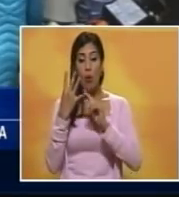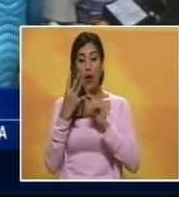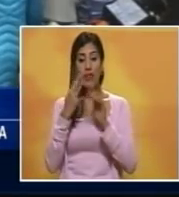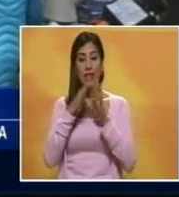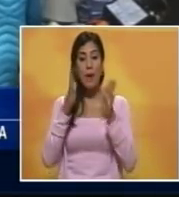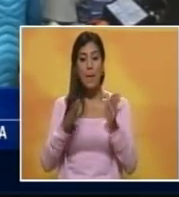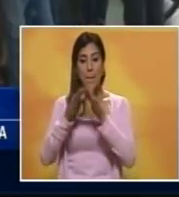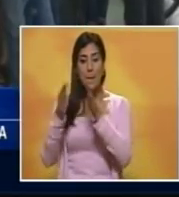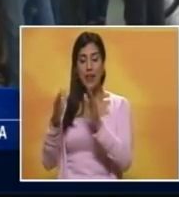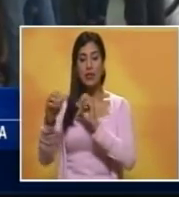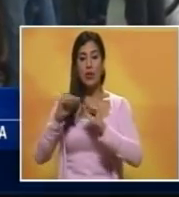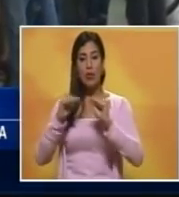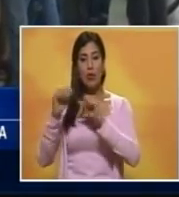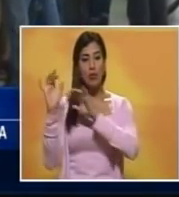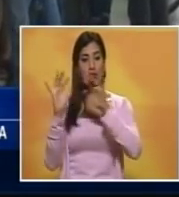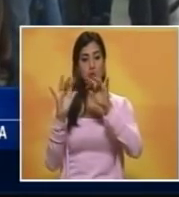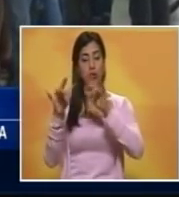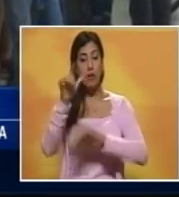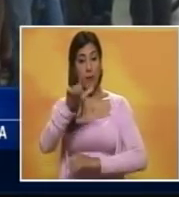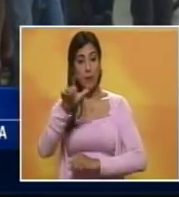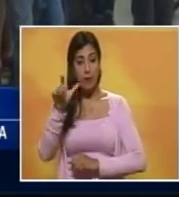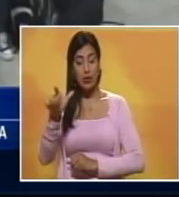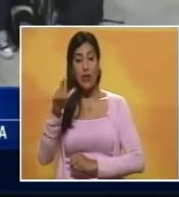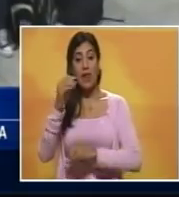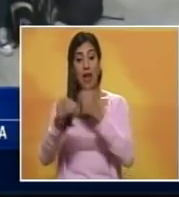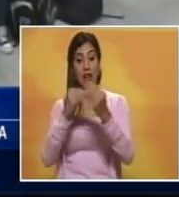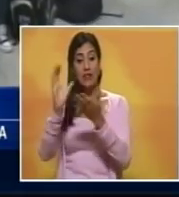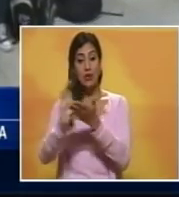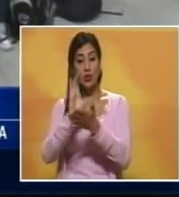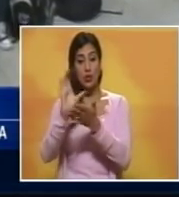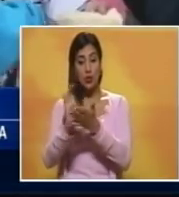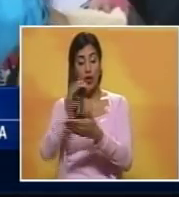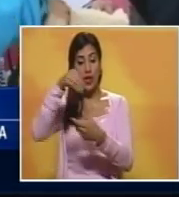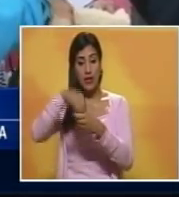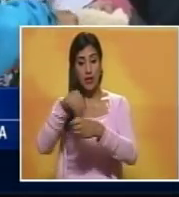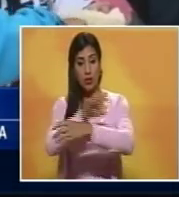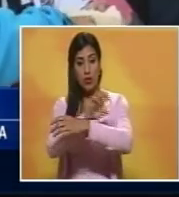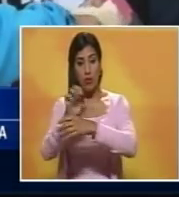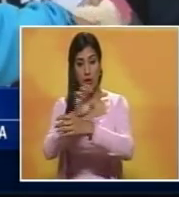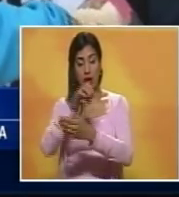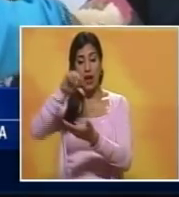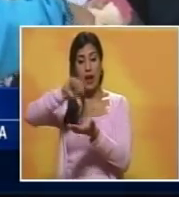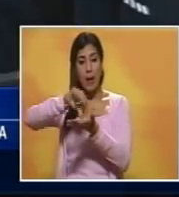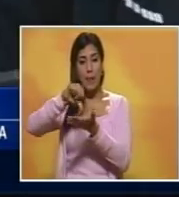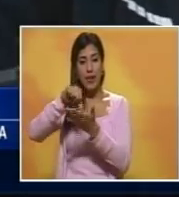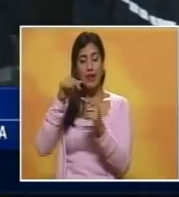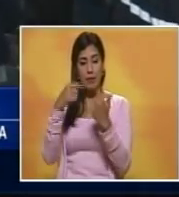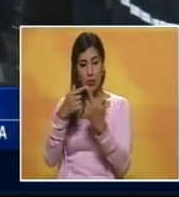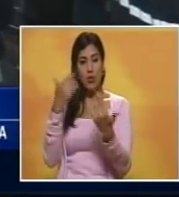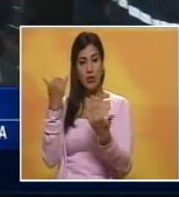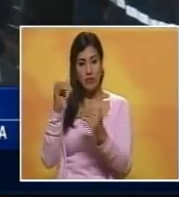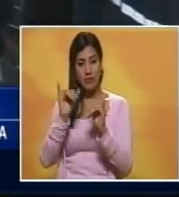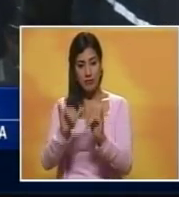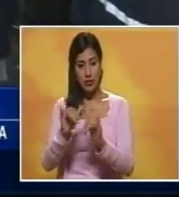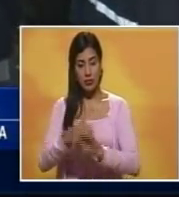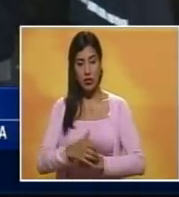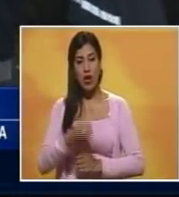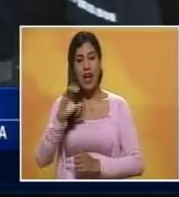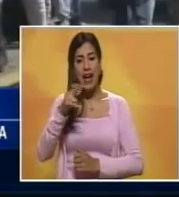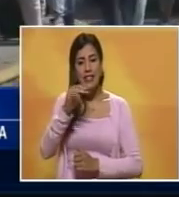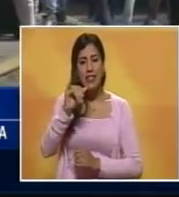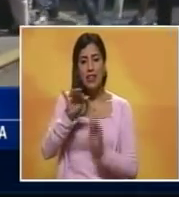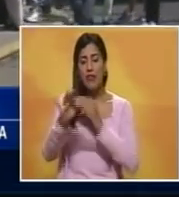Mesa Nacional de Movilidad Humana que se realiza en la ciudad andina de Tulcán, capital de la provincia de Carchi